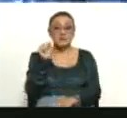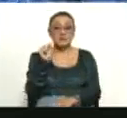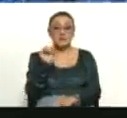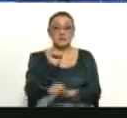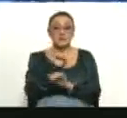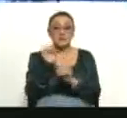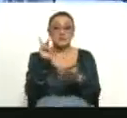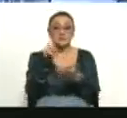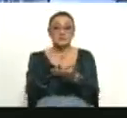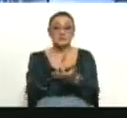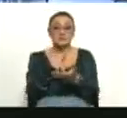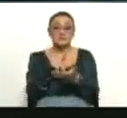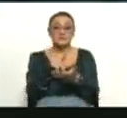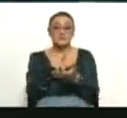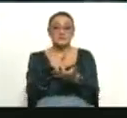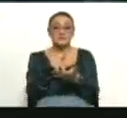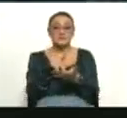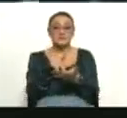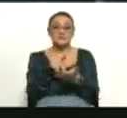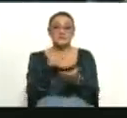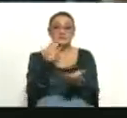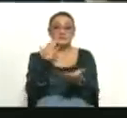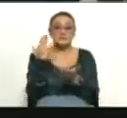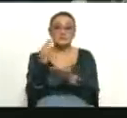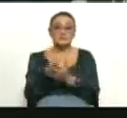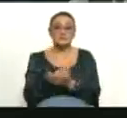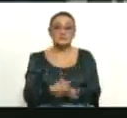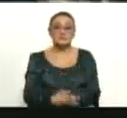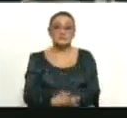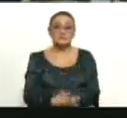finaliza su recorrido tocando una batería virtual